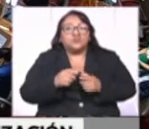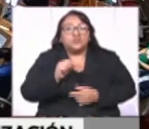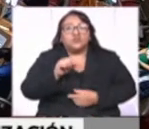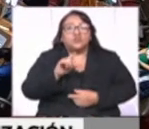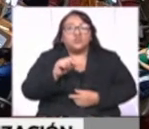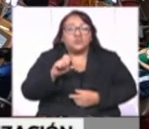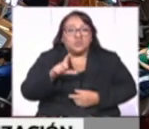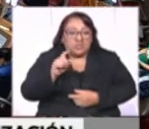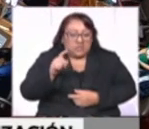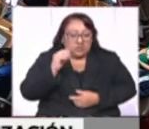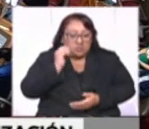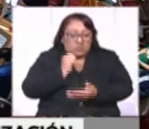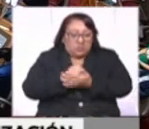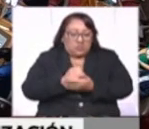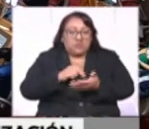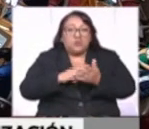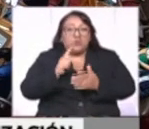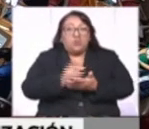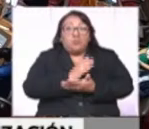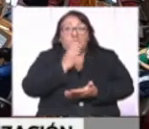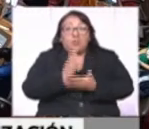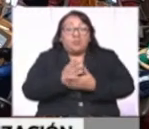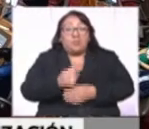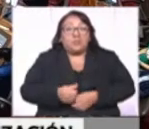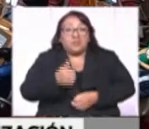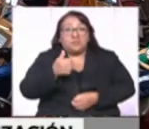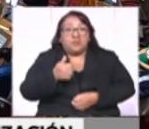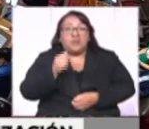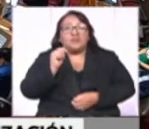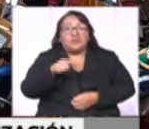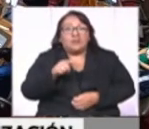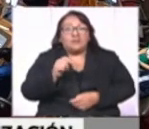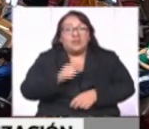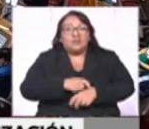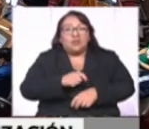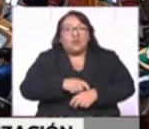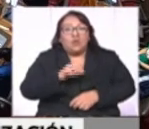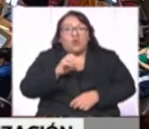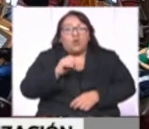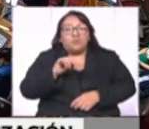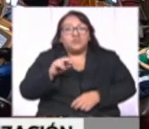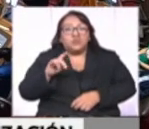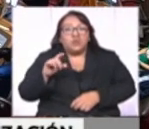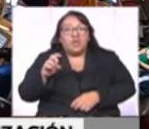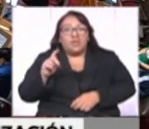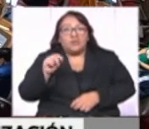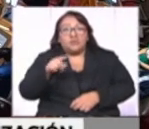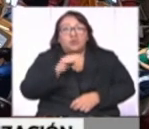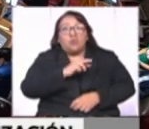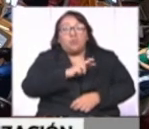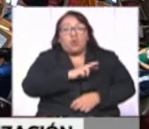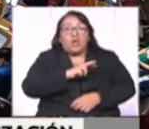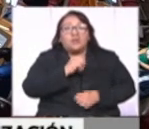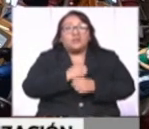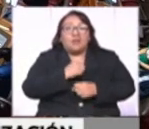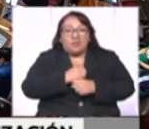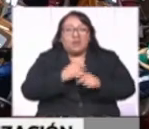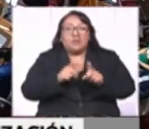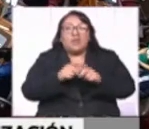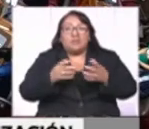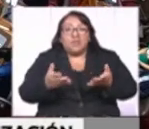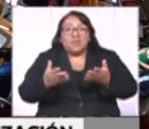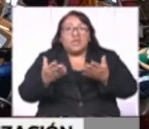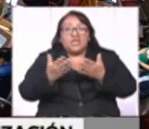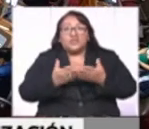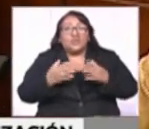parche. El problema central está en que estos comisionados y estos vocales trabajan también en